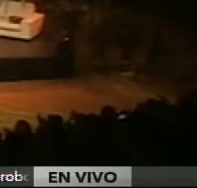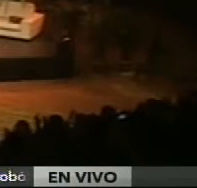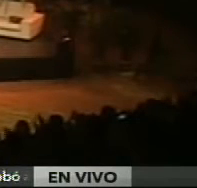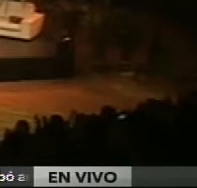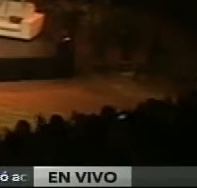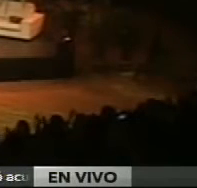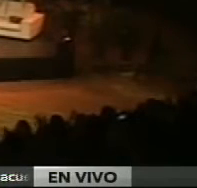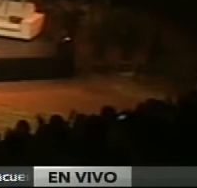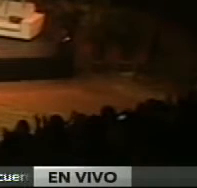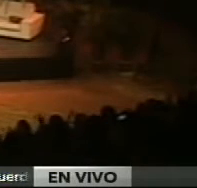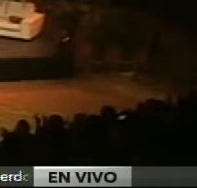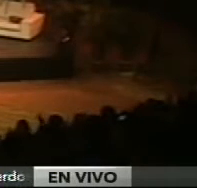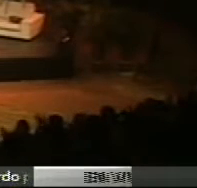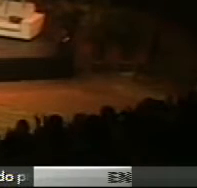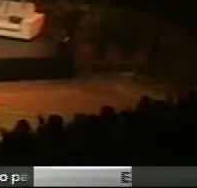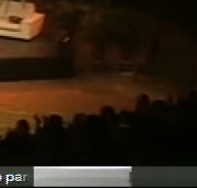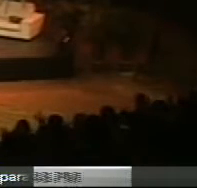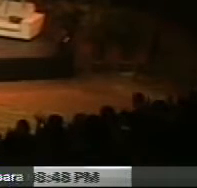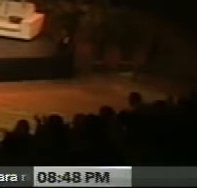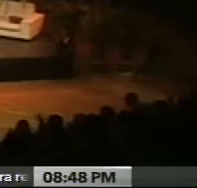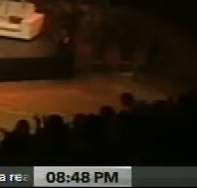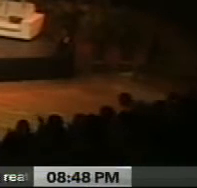noches.